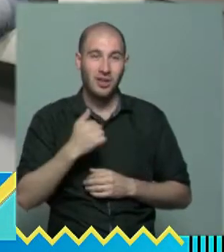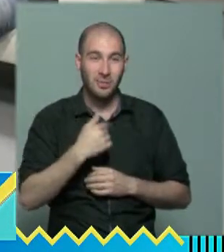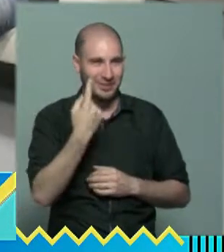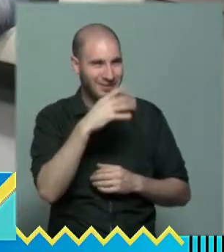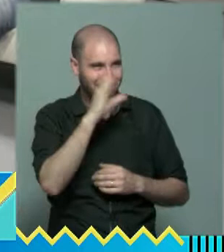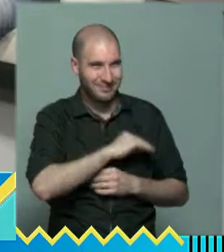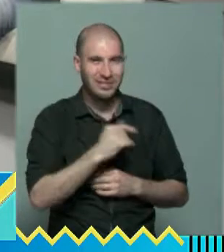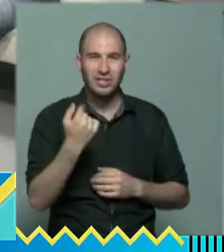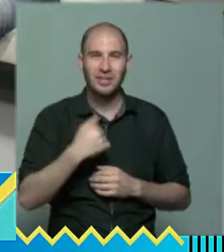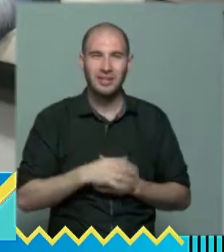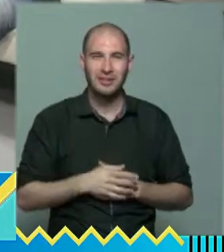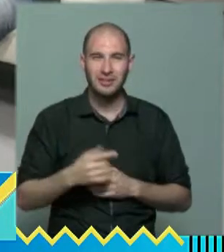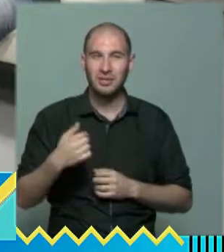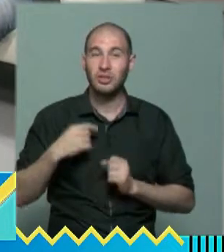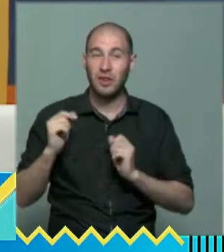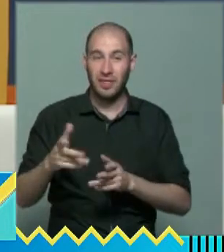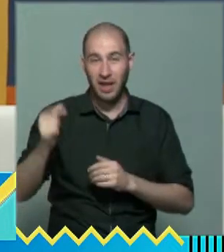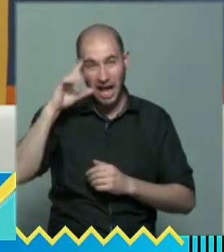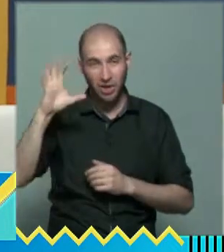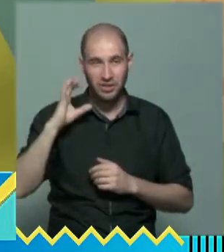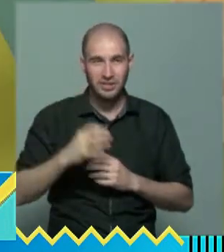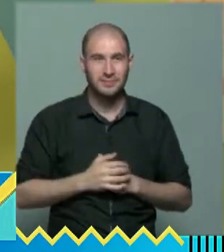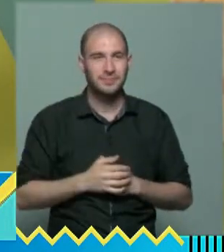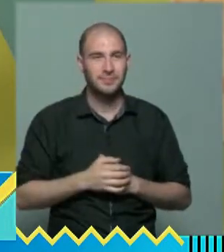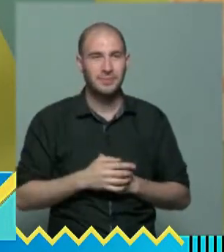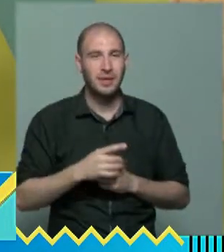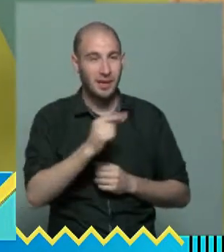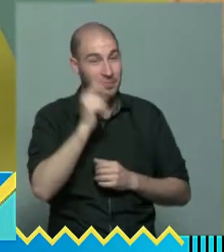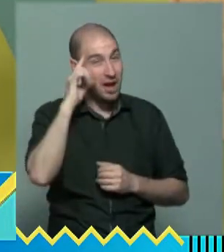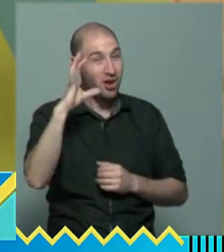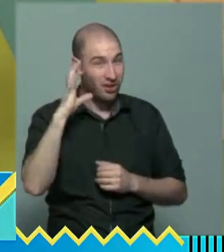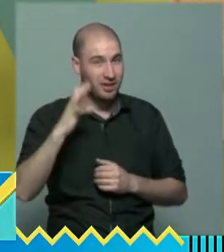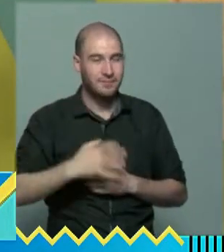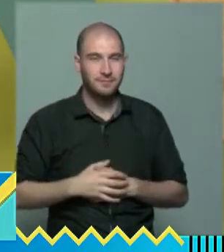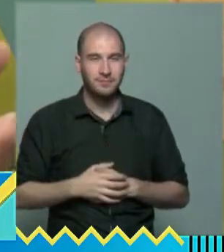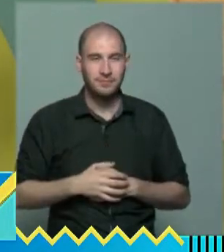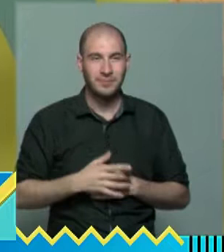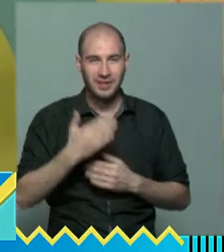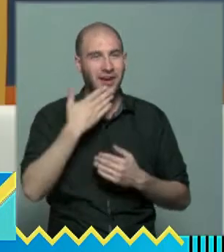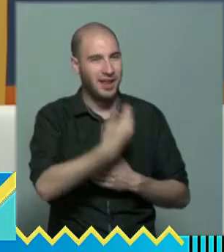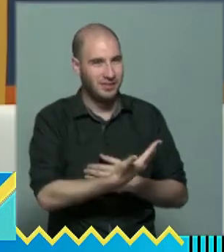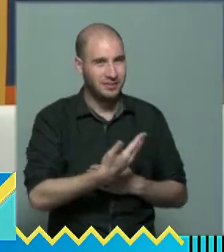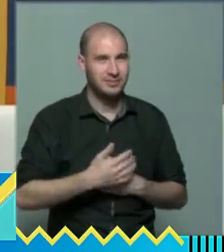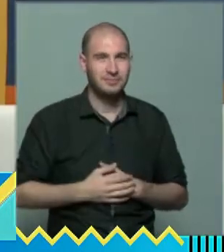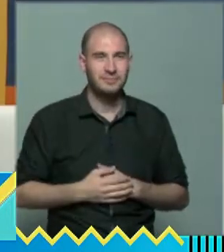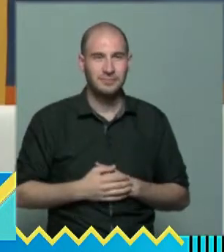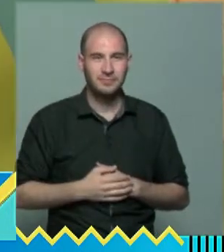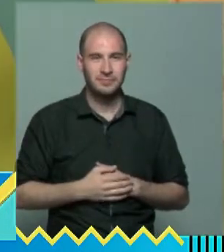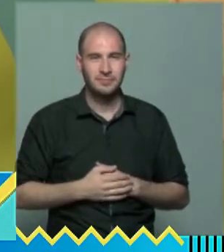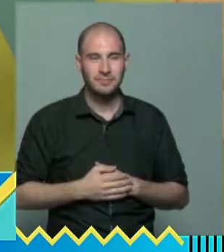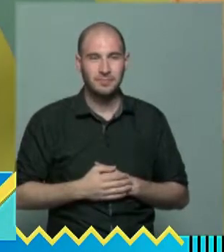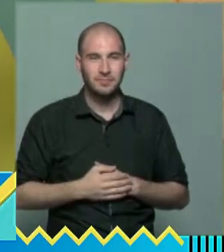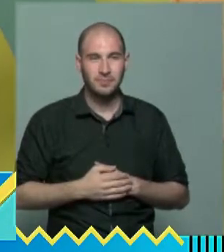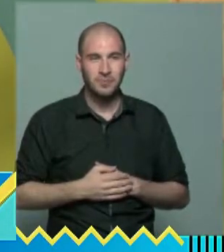pasar? No, pero además... Yo lo hice además me hizo acordar, te agradezco, Gustavo,